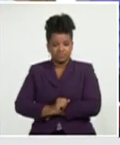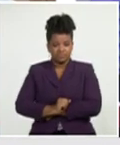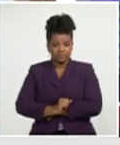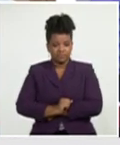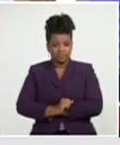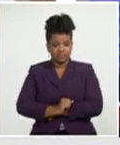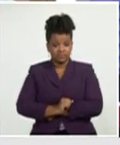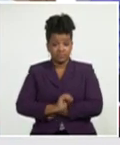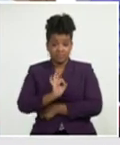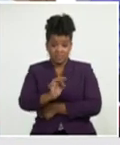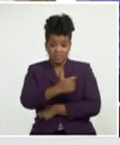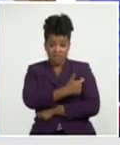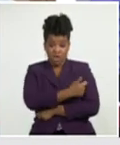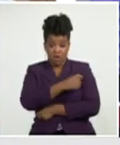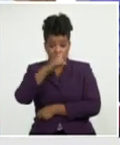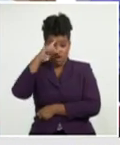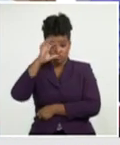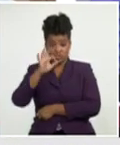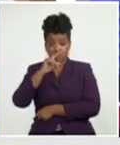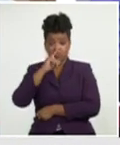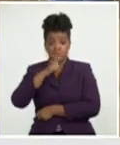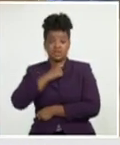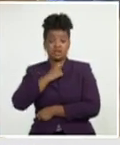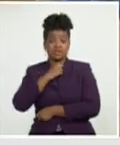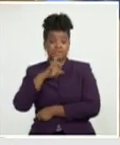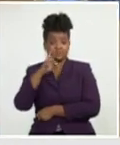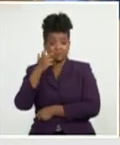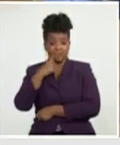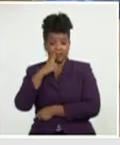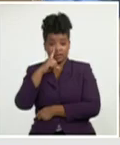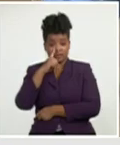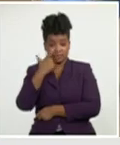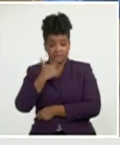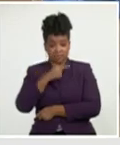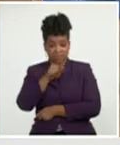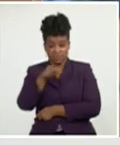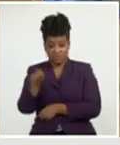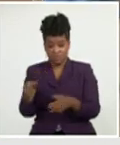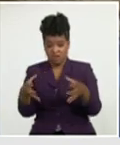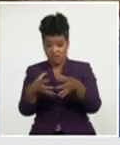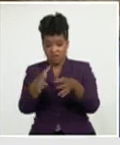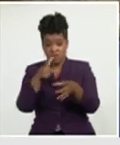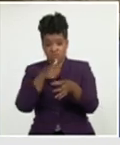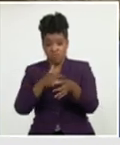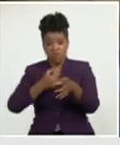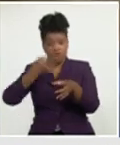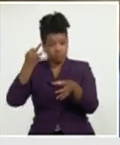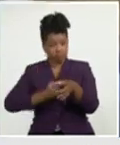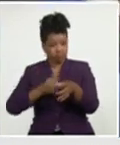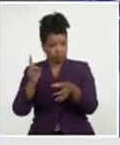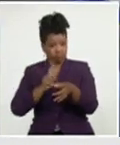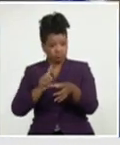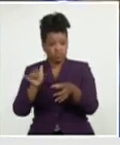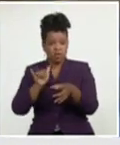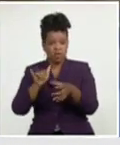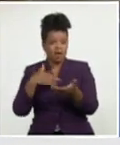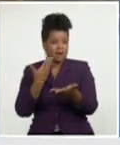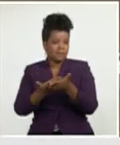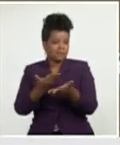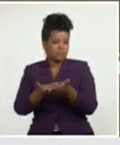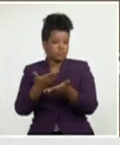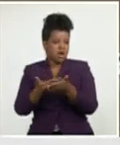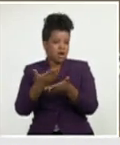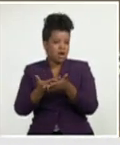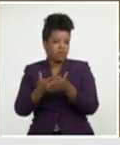02, un tercio de la muestra incluida en el ensayo clínico recibió placebo, un tercio recibió el esquema de 2 dosis de Soberana y